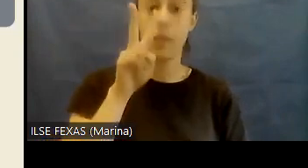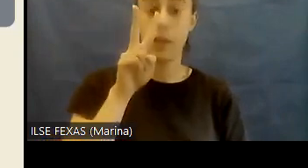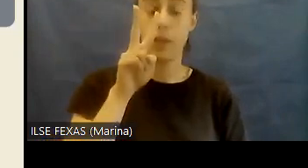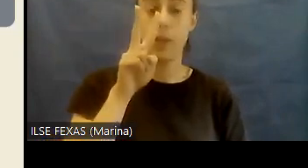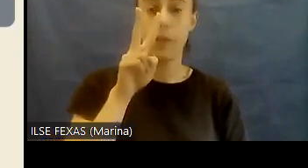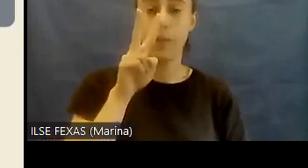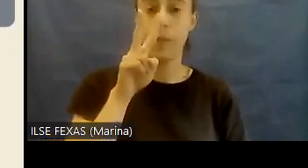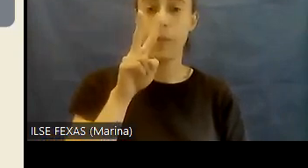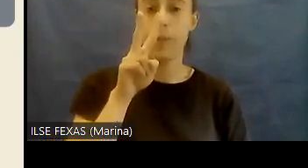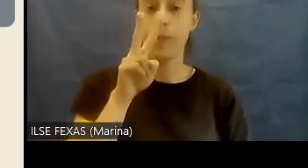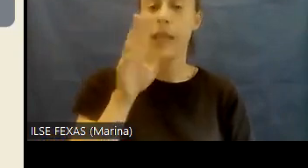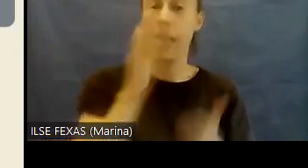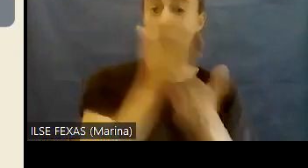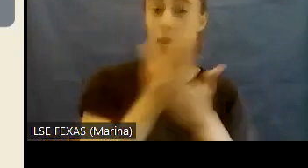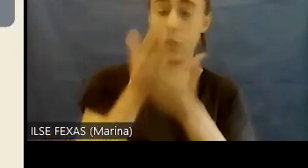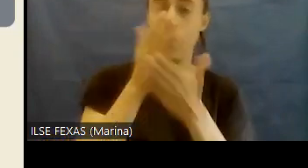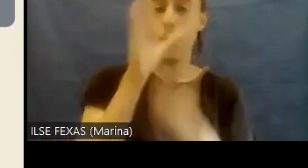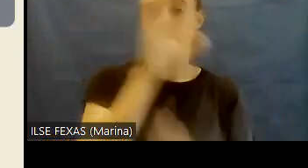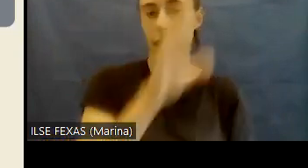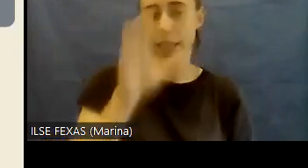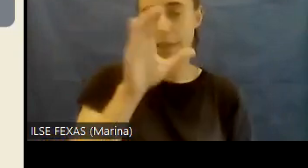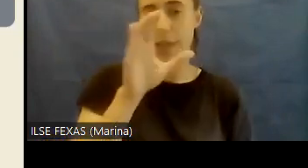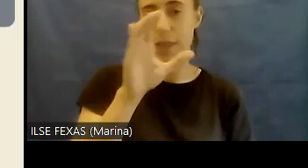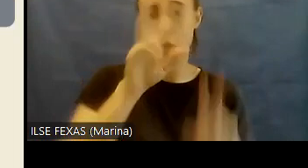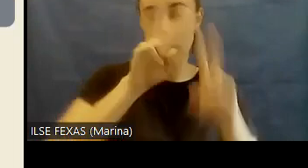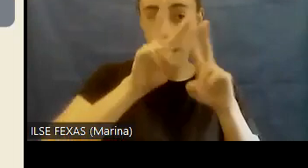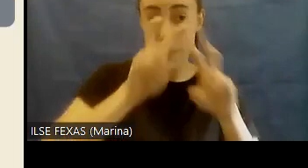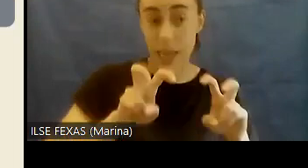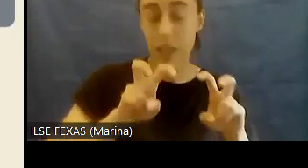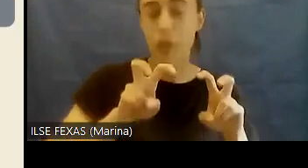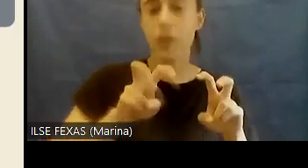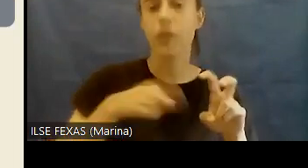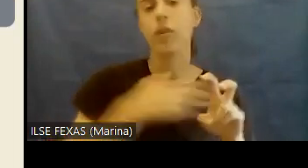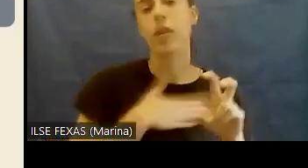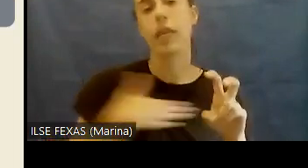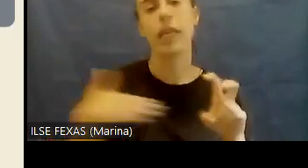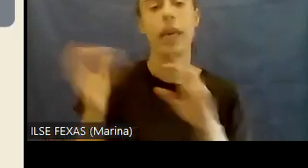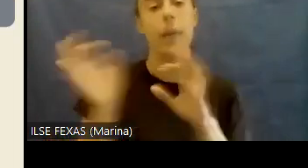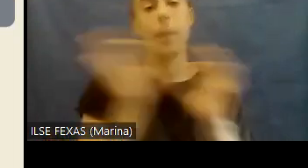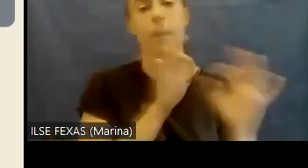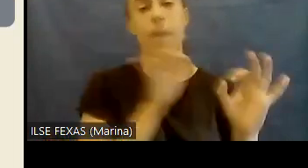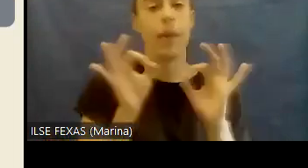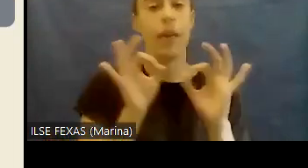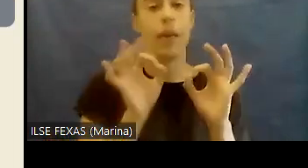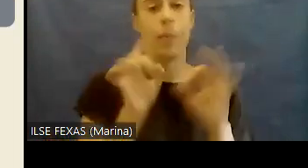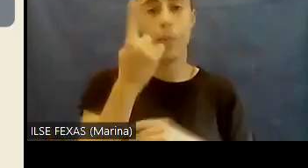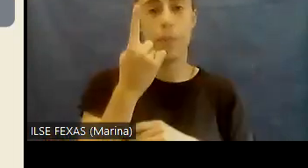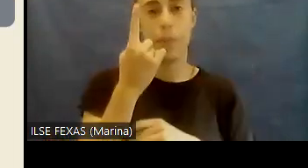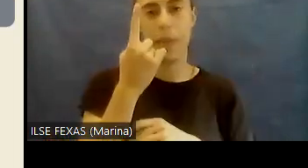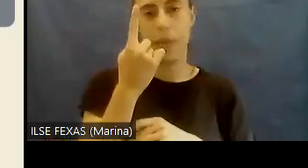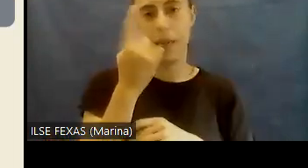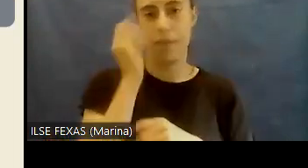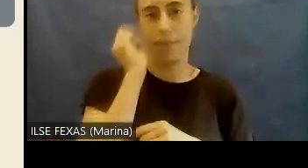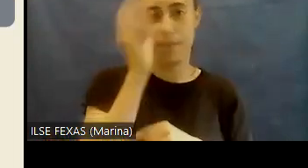bases científicas, los estudios que se han ido realizando, he querido preparar la primera de varias infografías. Intentaré